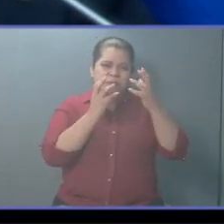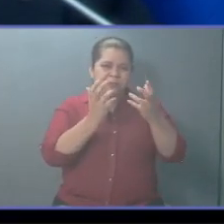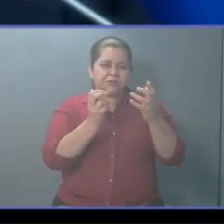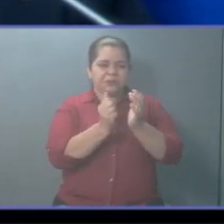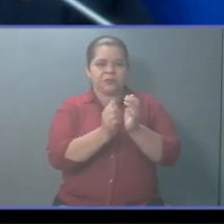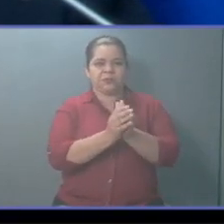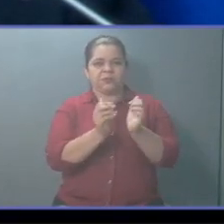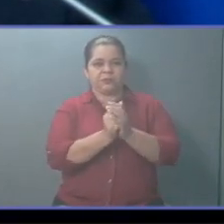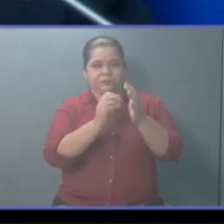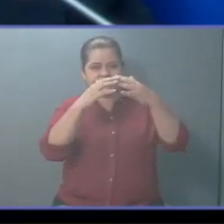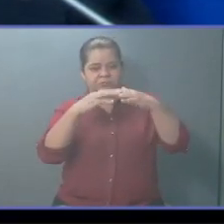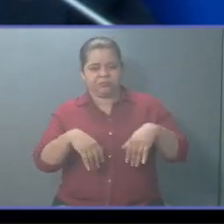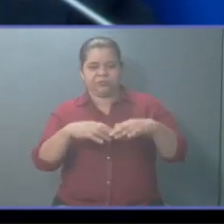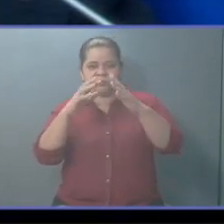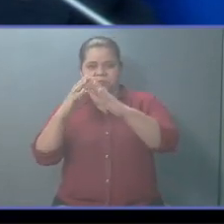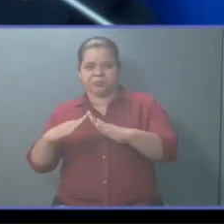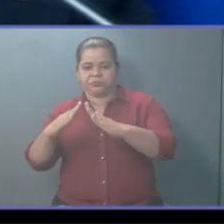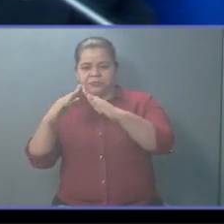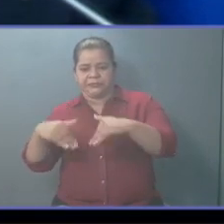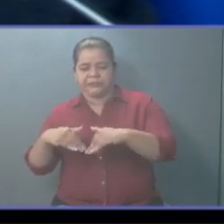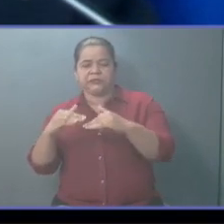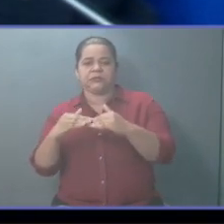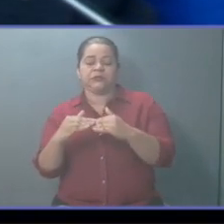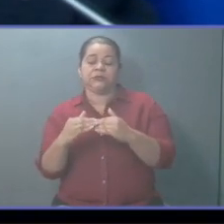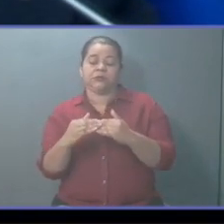y Cristóbal.